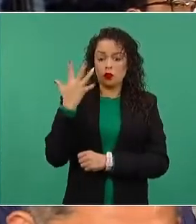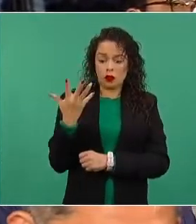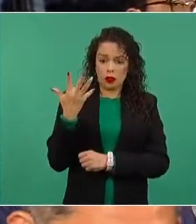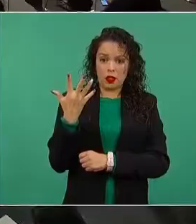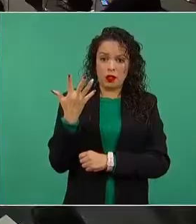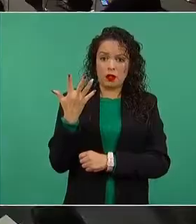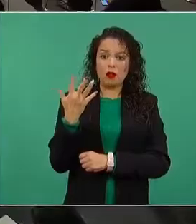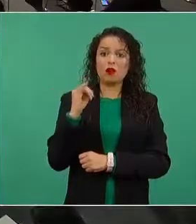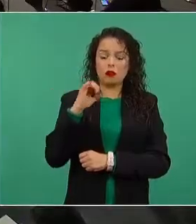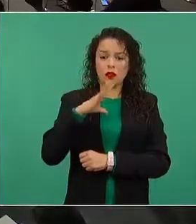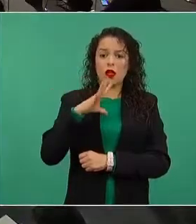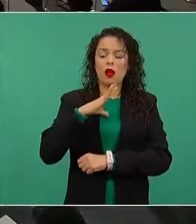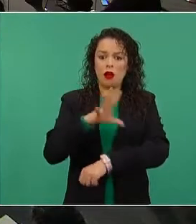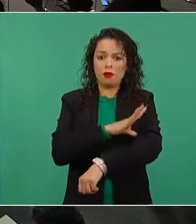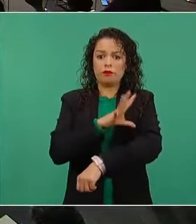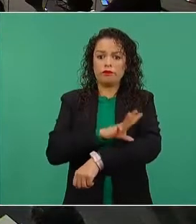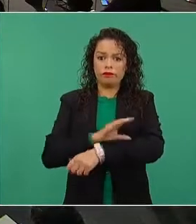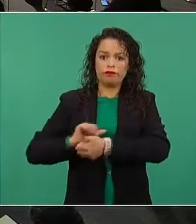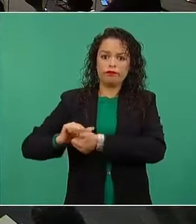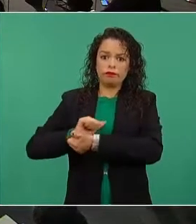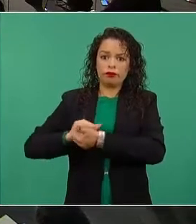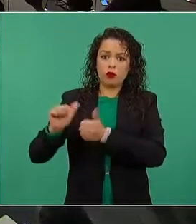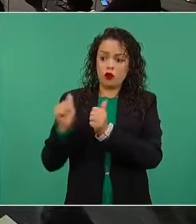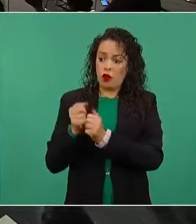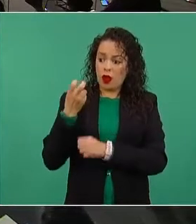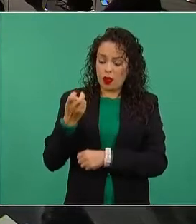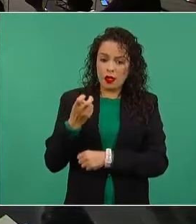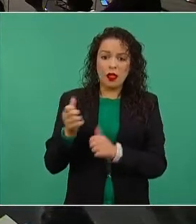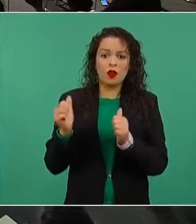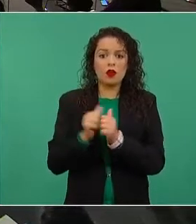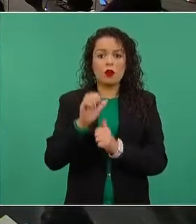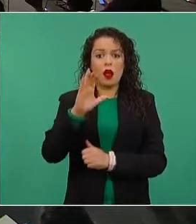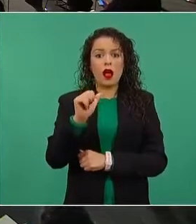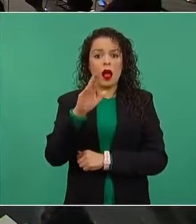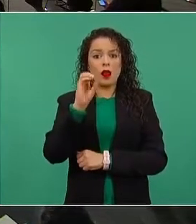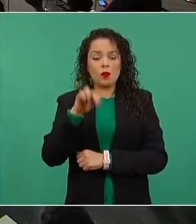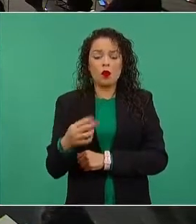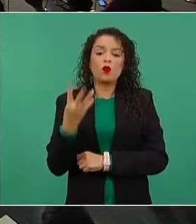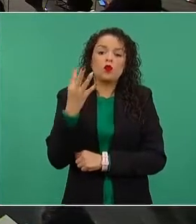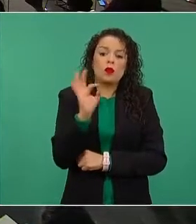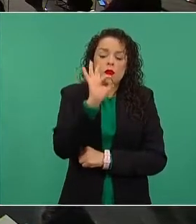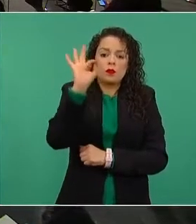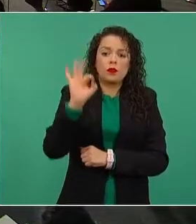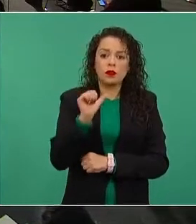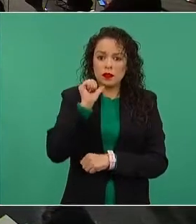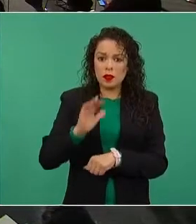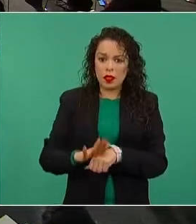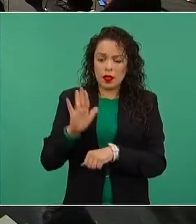total con combustóleo, y con carbón es el 4%,